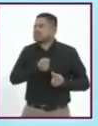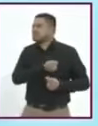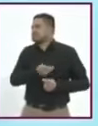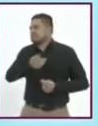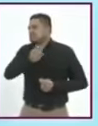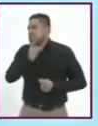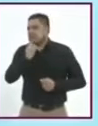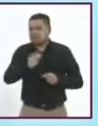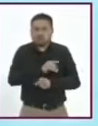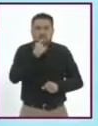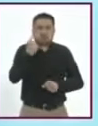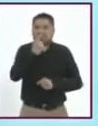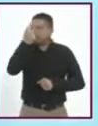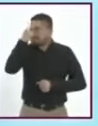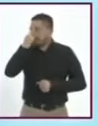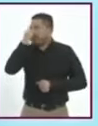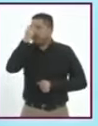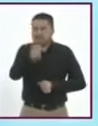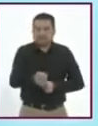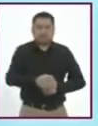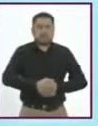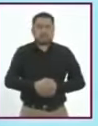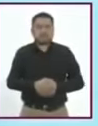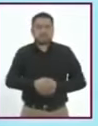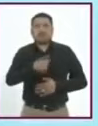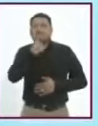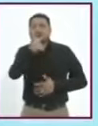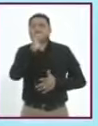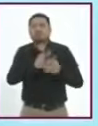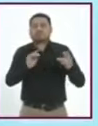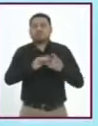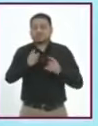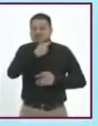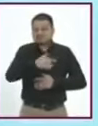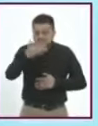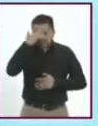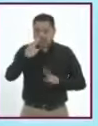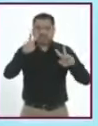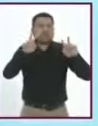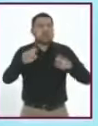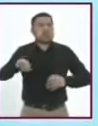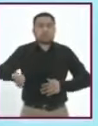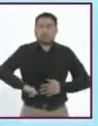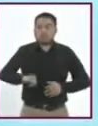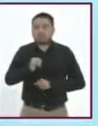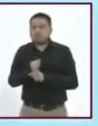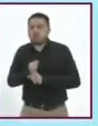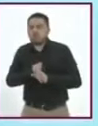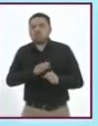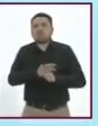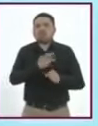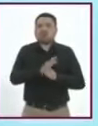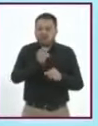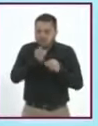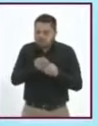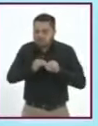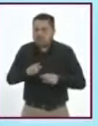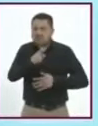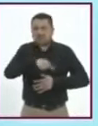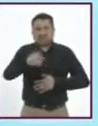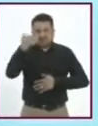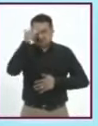quiénes? ¿Por qué? ¿Y para qué? Es decir, saber qué tema nos interesa investigar, qué información se